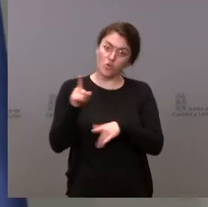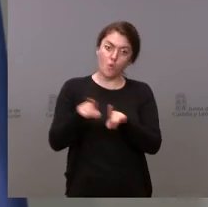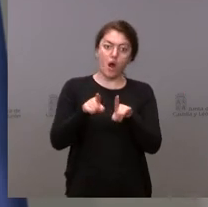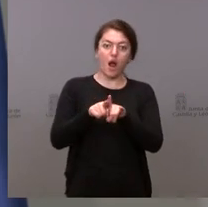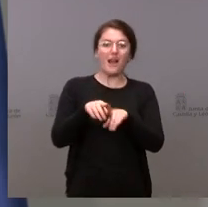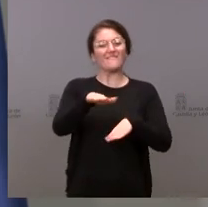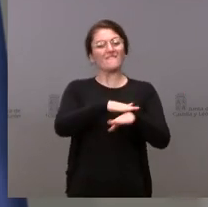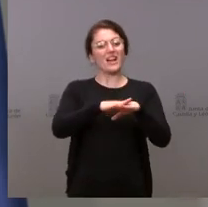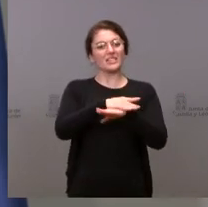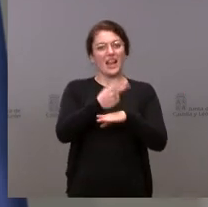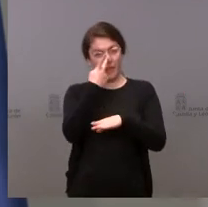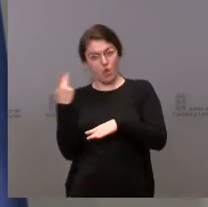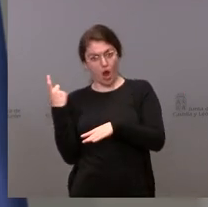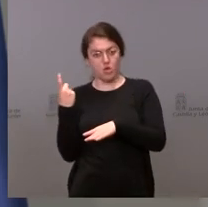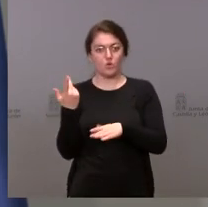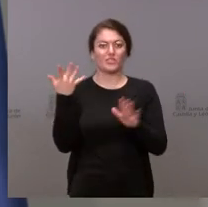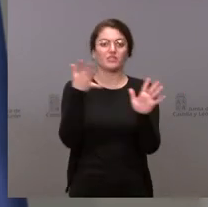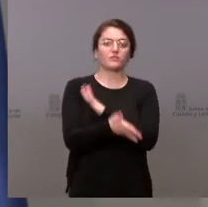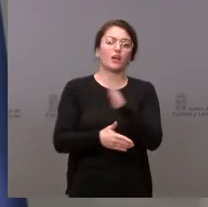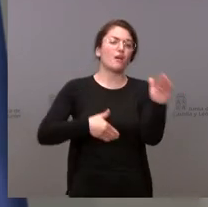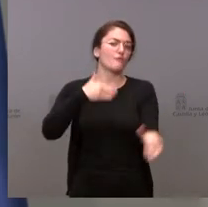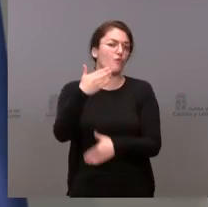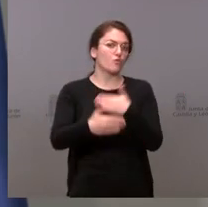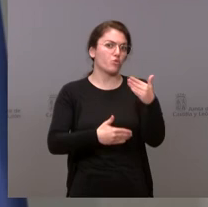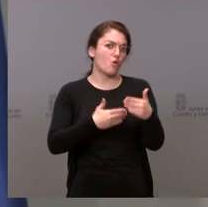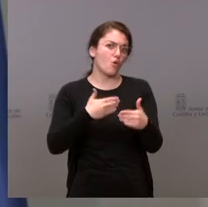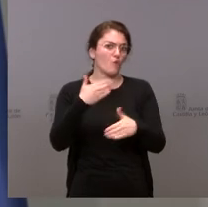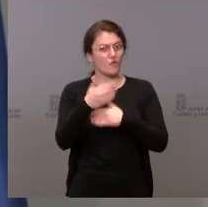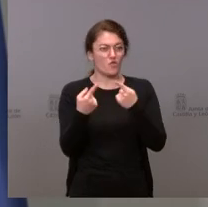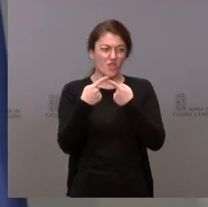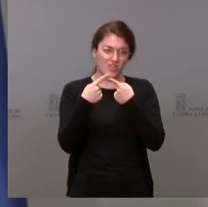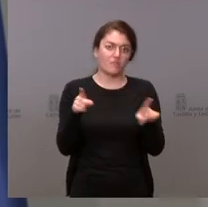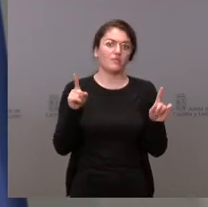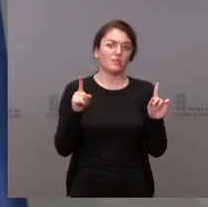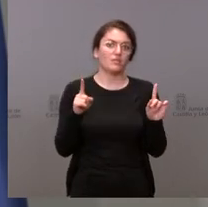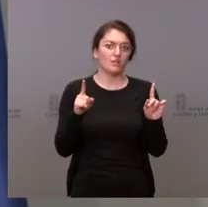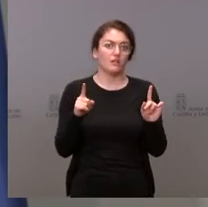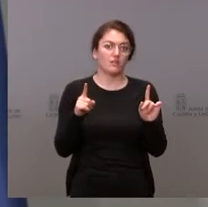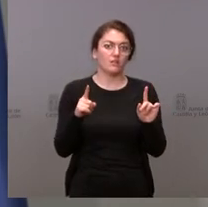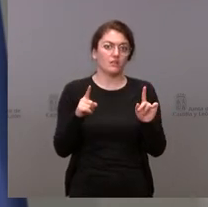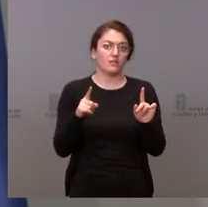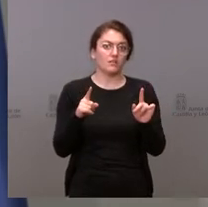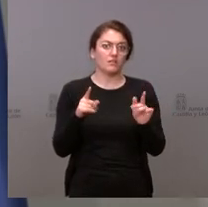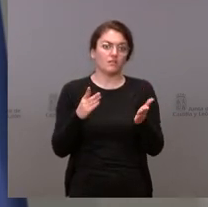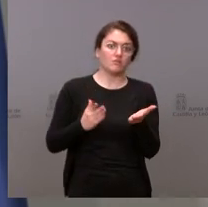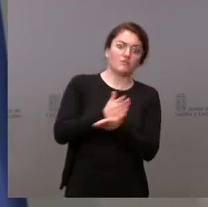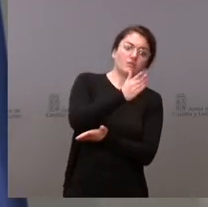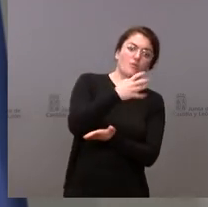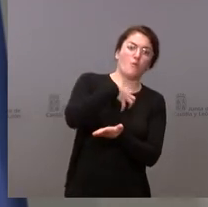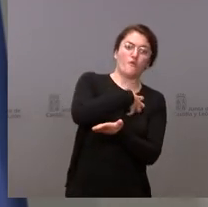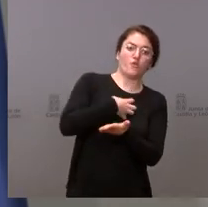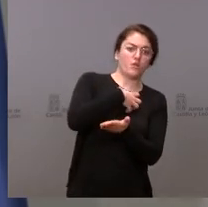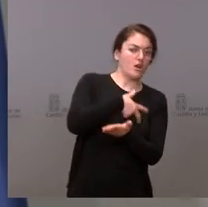decir que lo que ha habido es una evolución y diferencial entre el conjunto de los empleados públicos